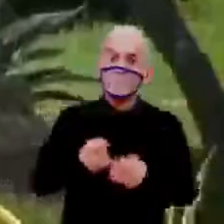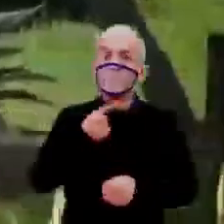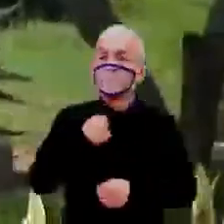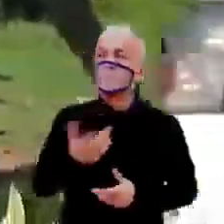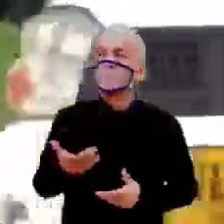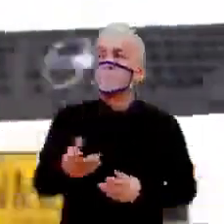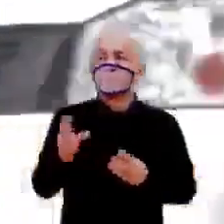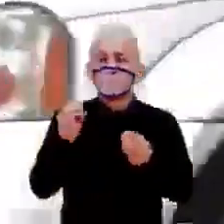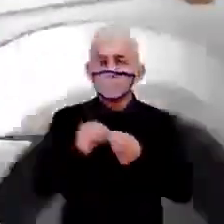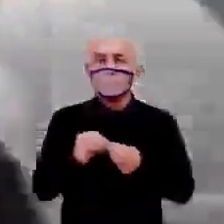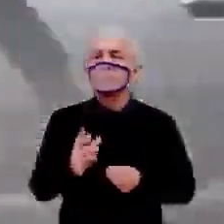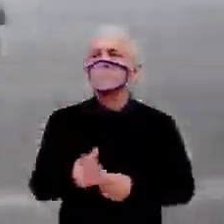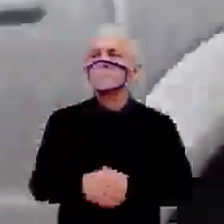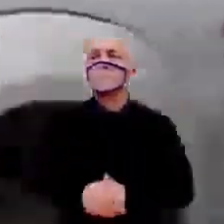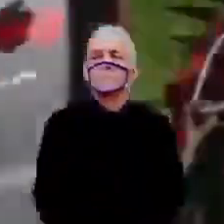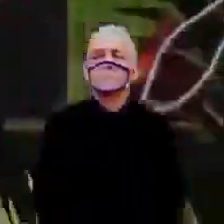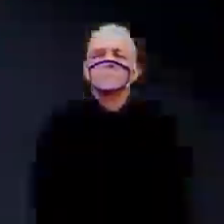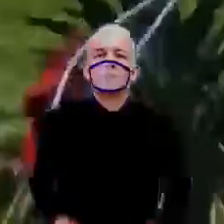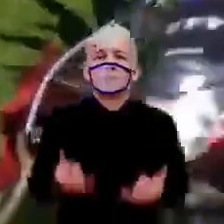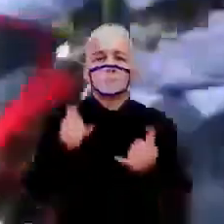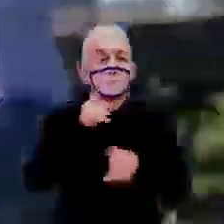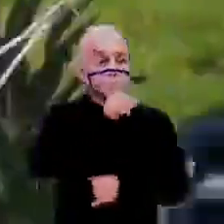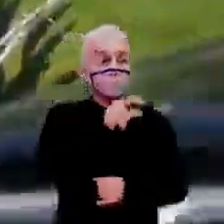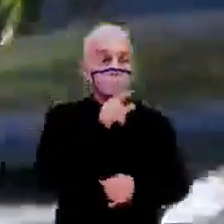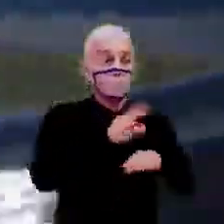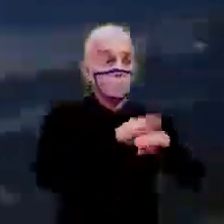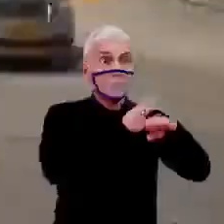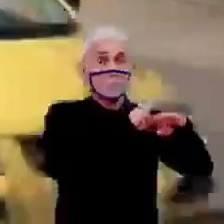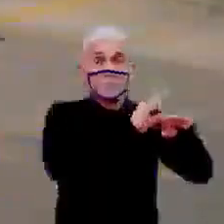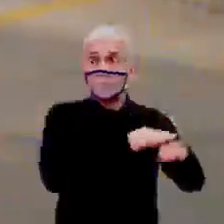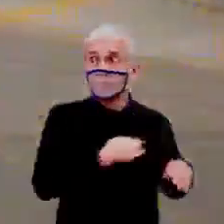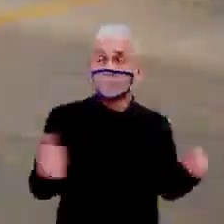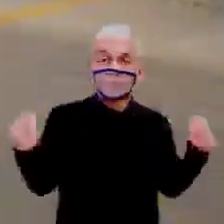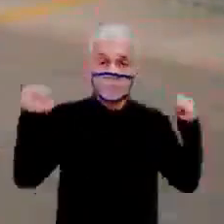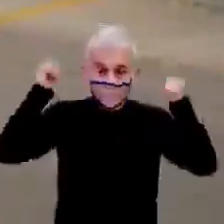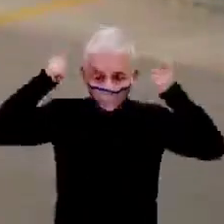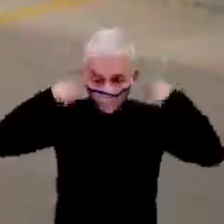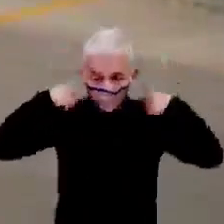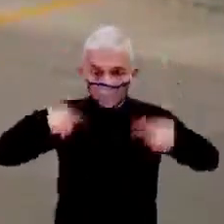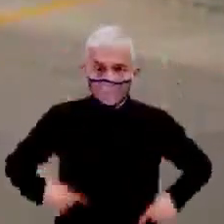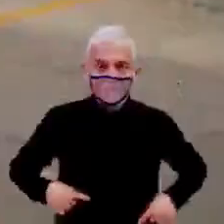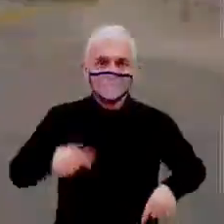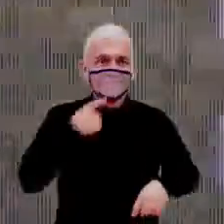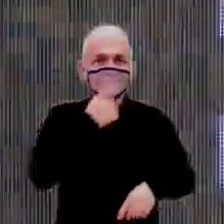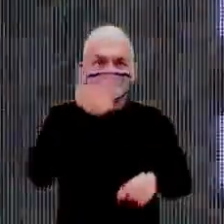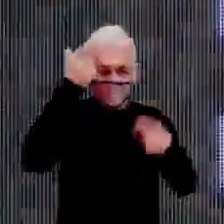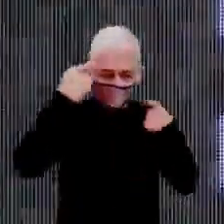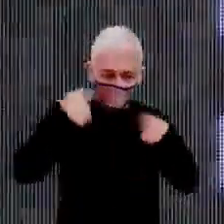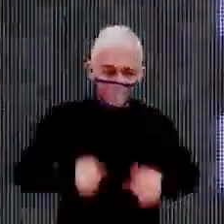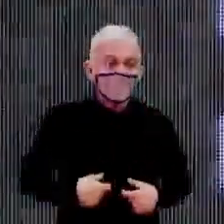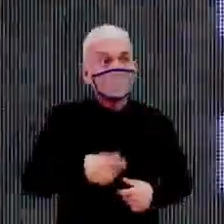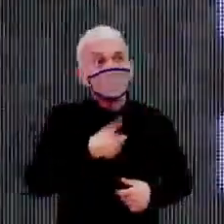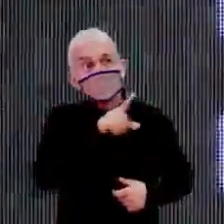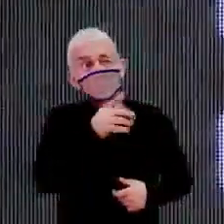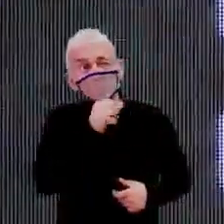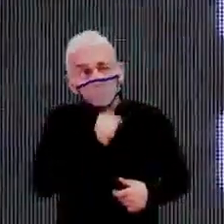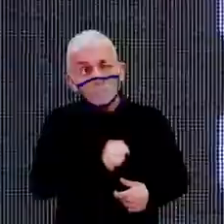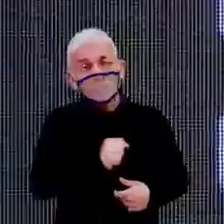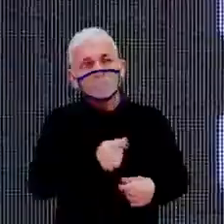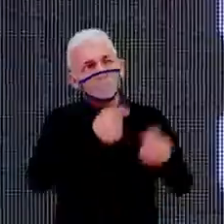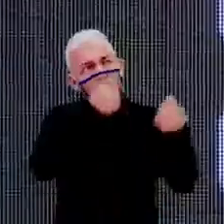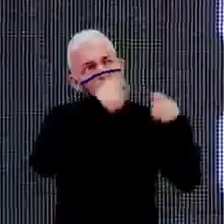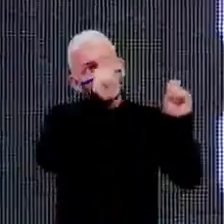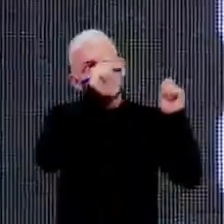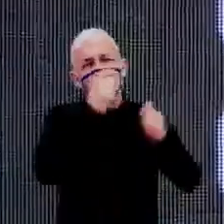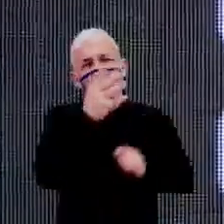hemos dicho tantas veces, hay que decirle a la gente que se arropa con sábana y ruana, que se está jubilando, que venda ese